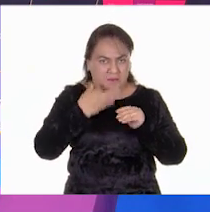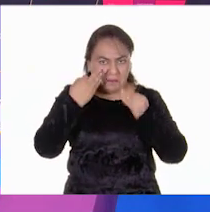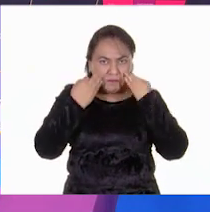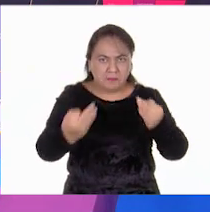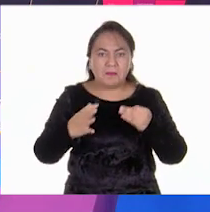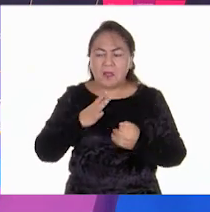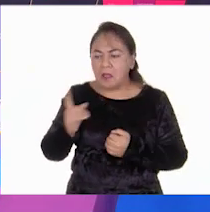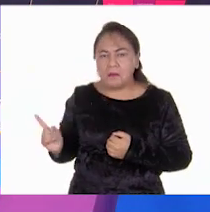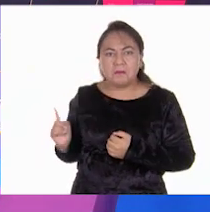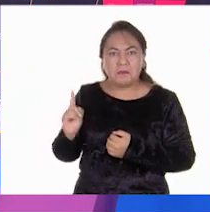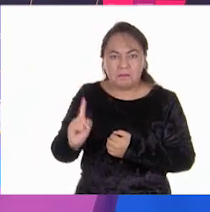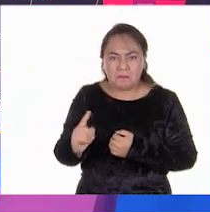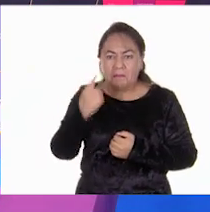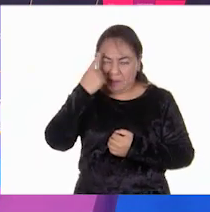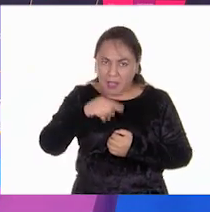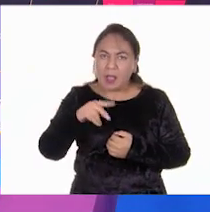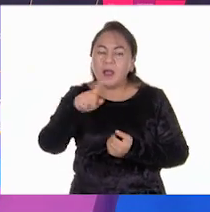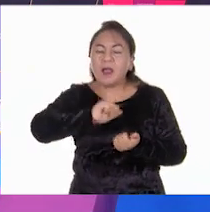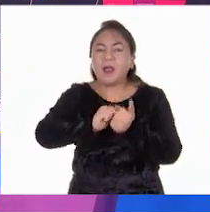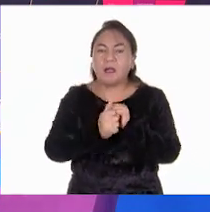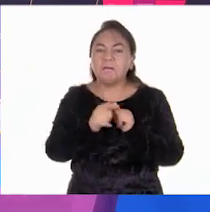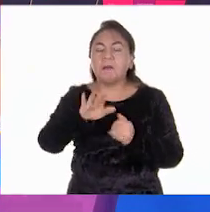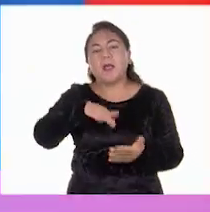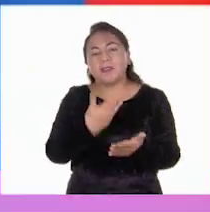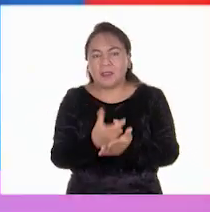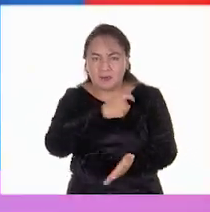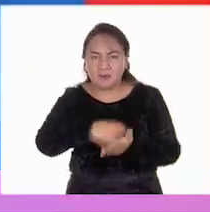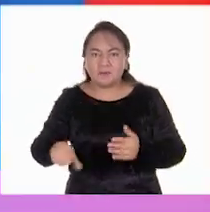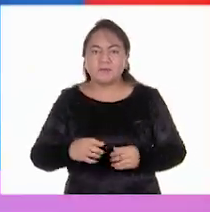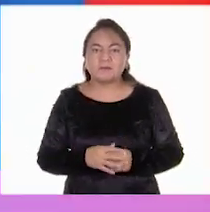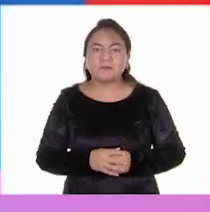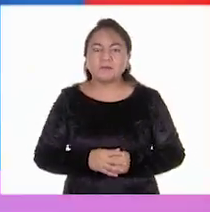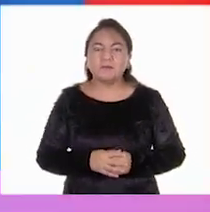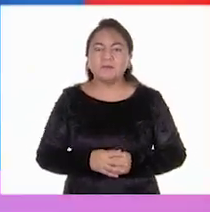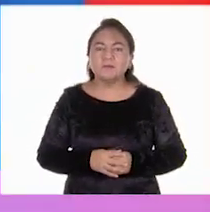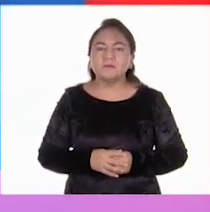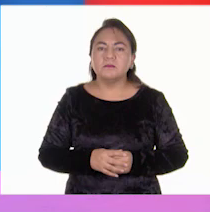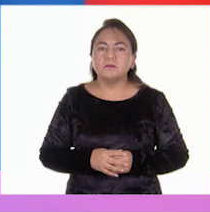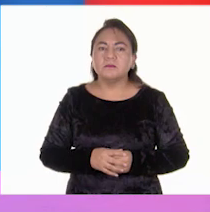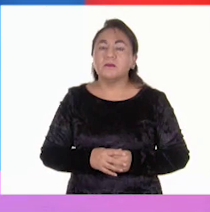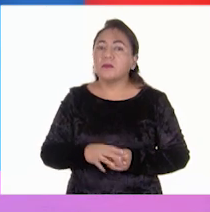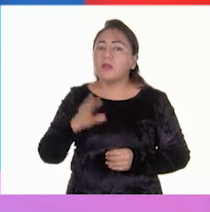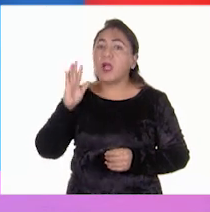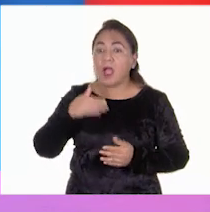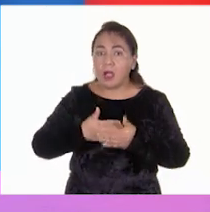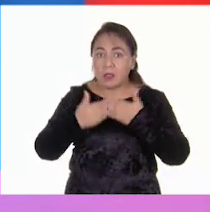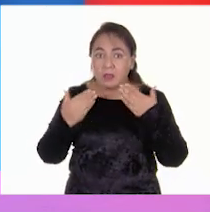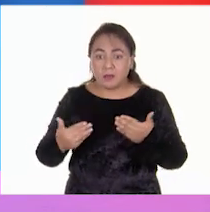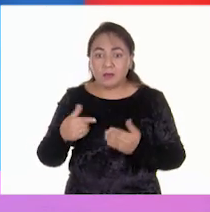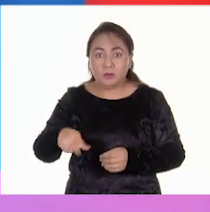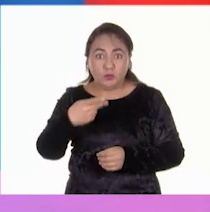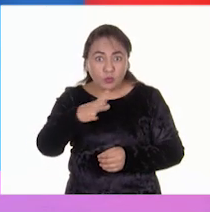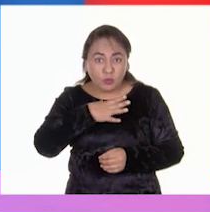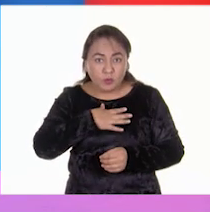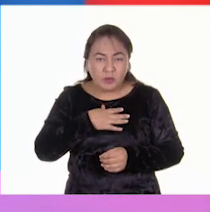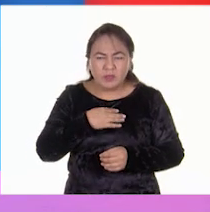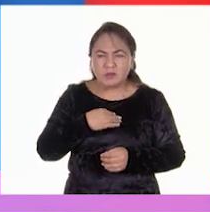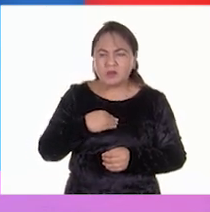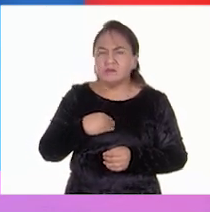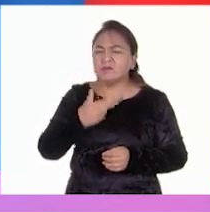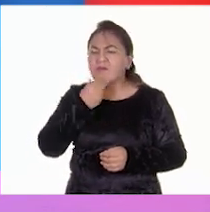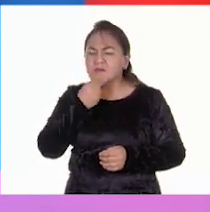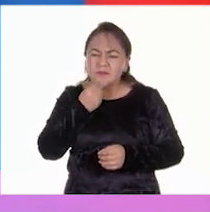de un usuario satisfecho para que se anime a comprarlo. Un hombre con su hijo se abre paso entre la